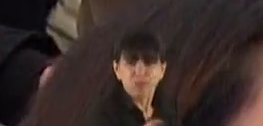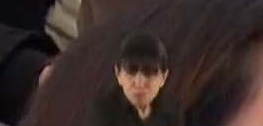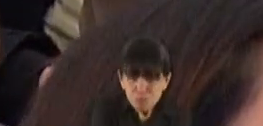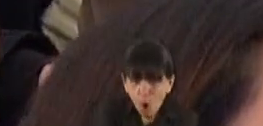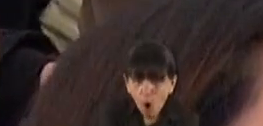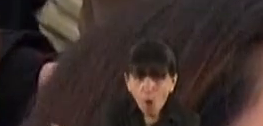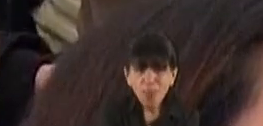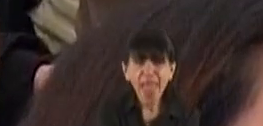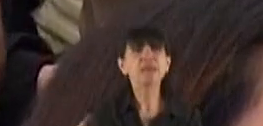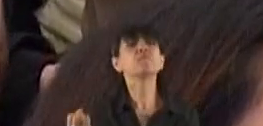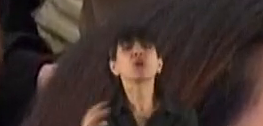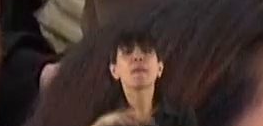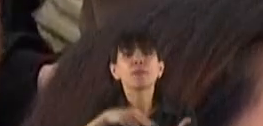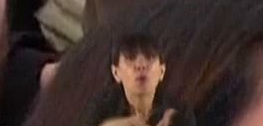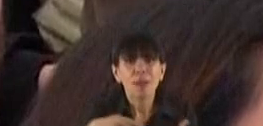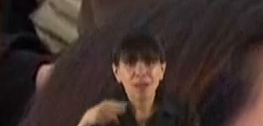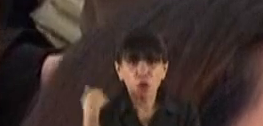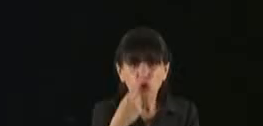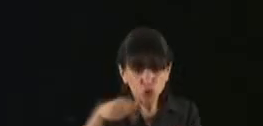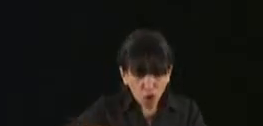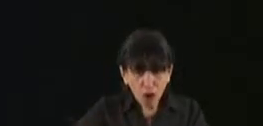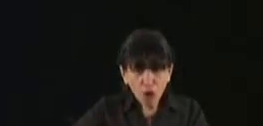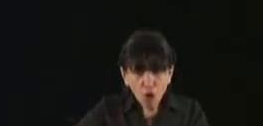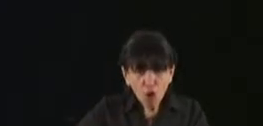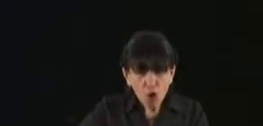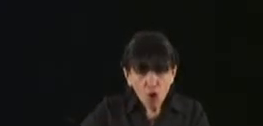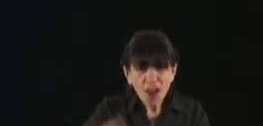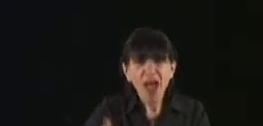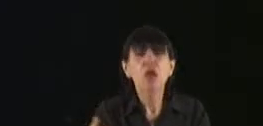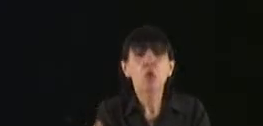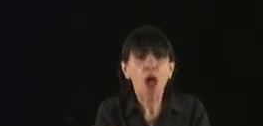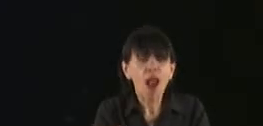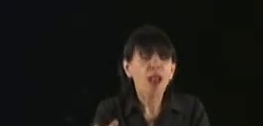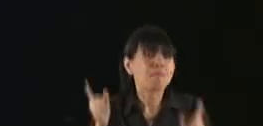Porque el problema que tenemos es el que acabo de decirles, no es otro.